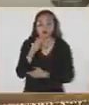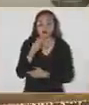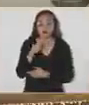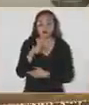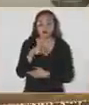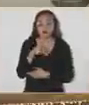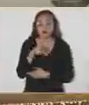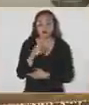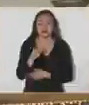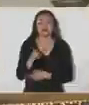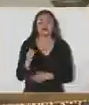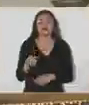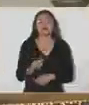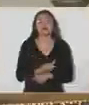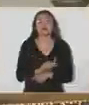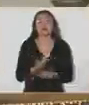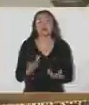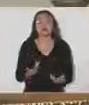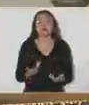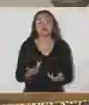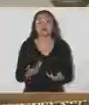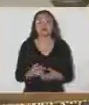haber cometido